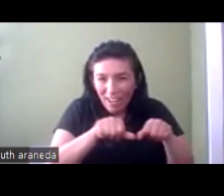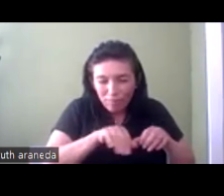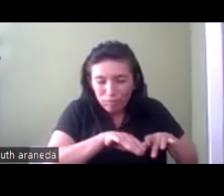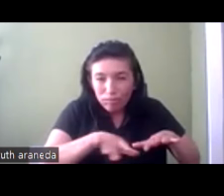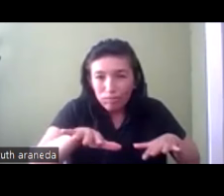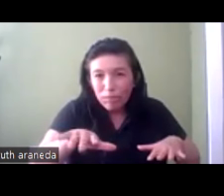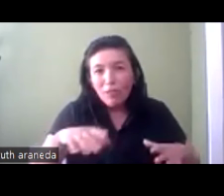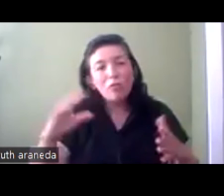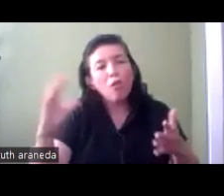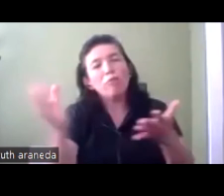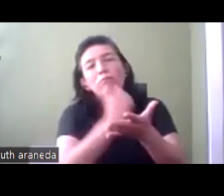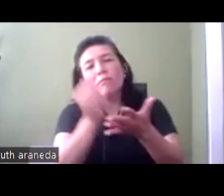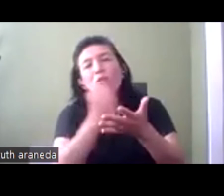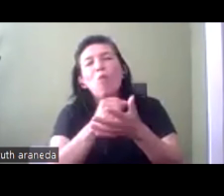fecha.